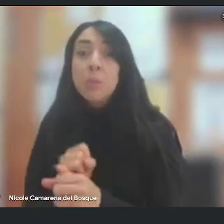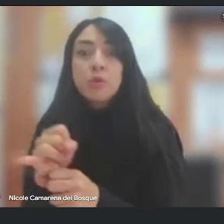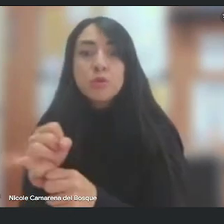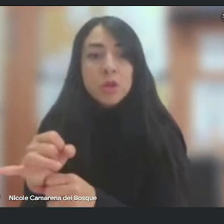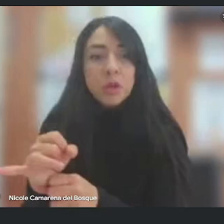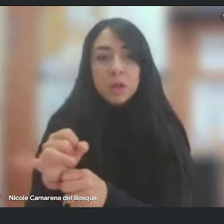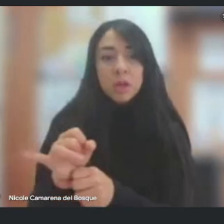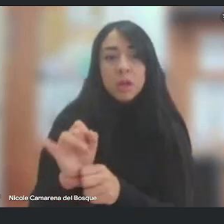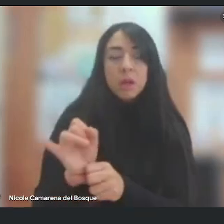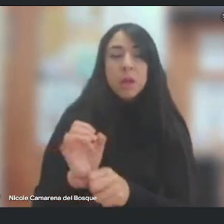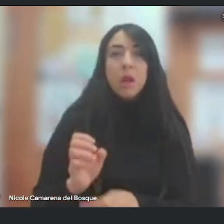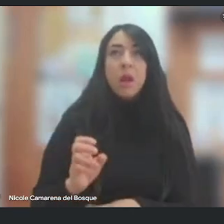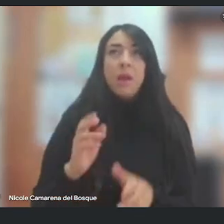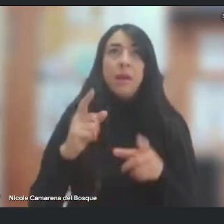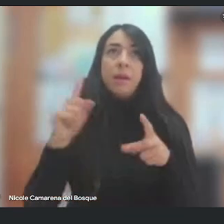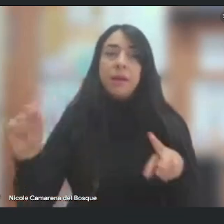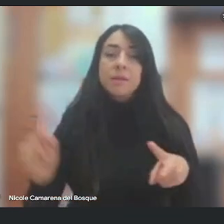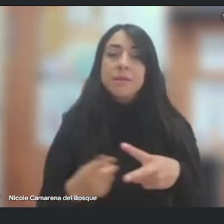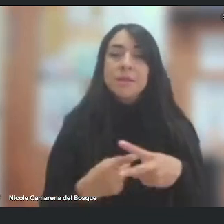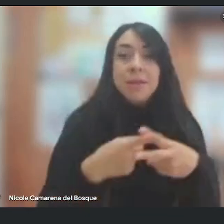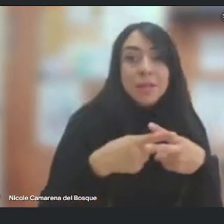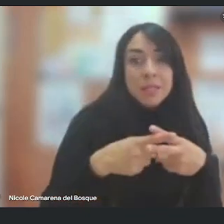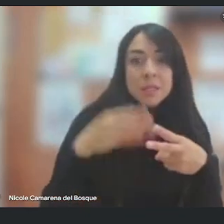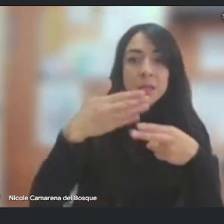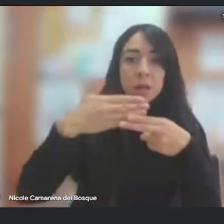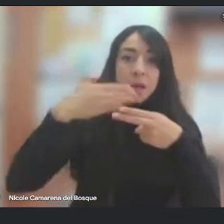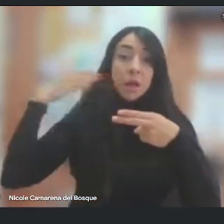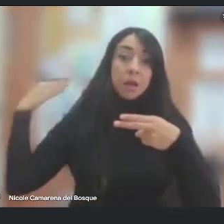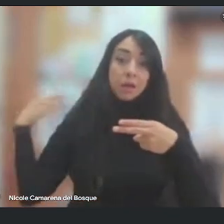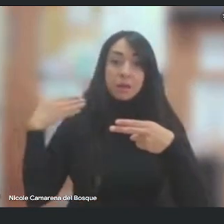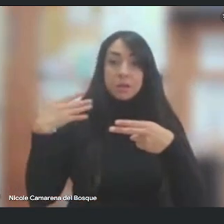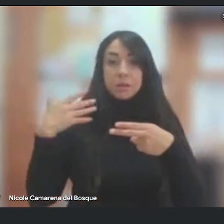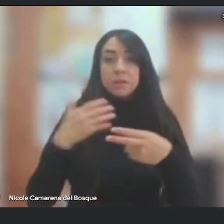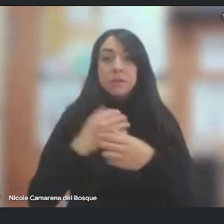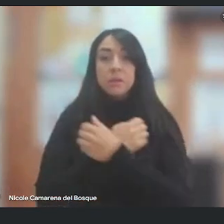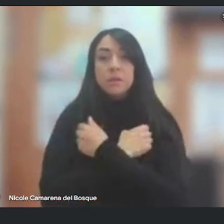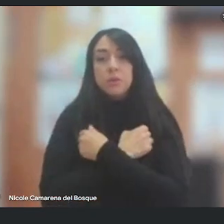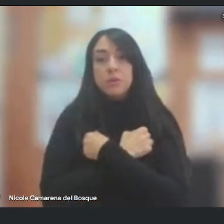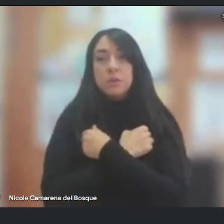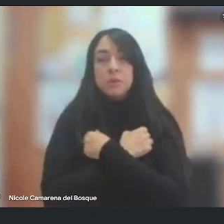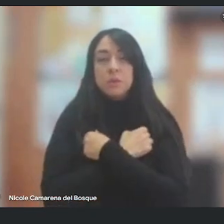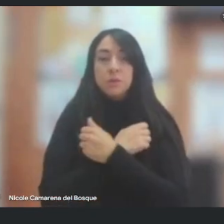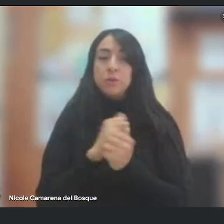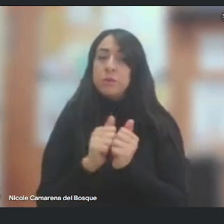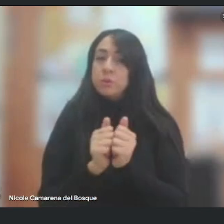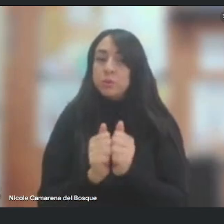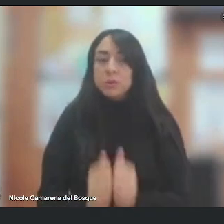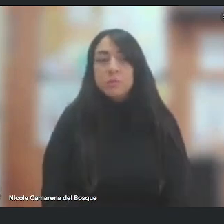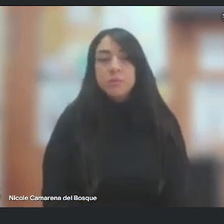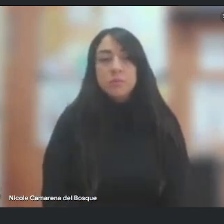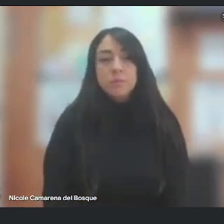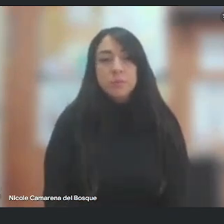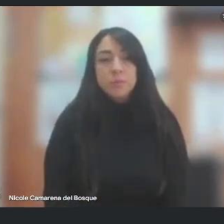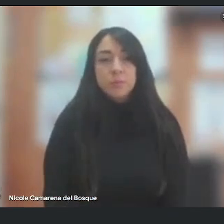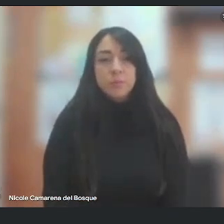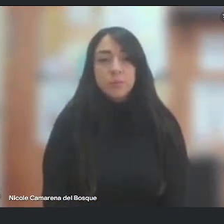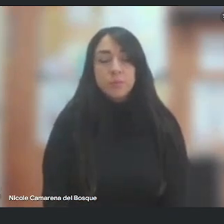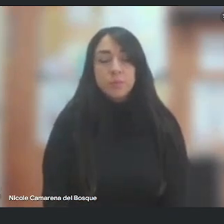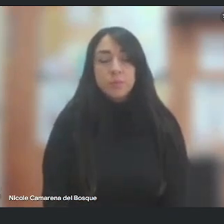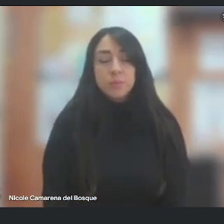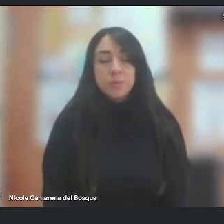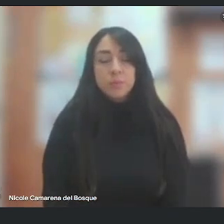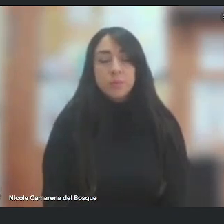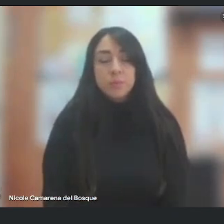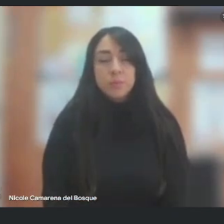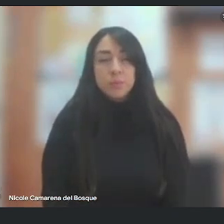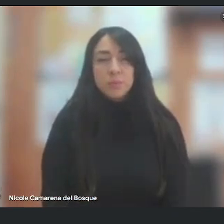contrario, no vulnera su inocencia, ni estimula la iniciación sexual temprana. Entonces, también muchas